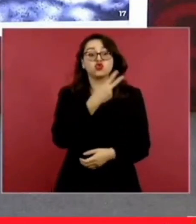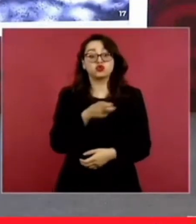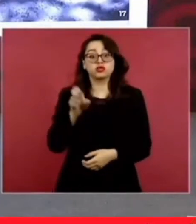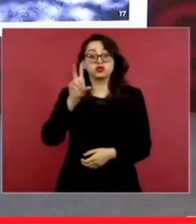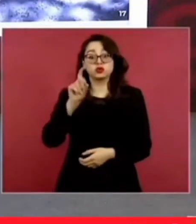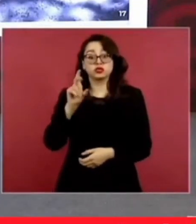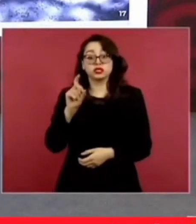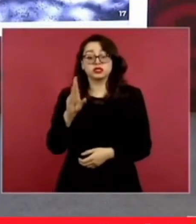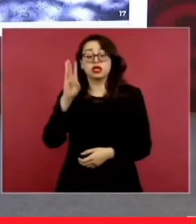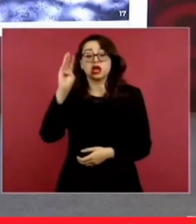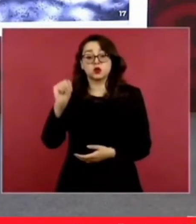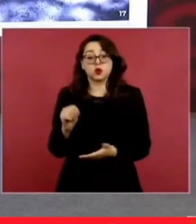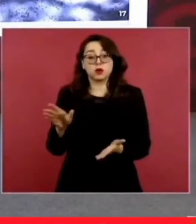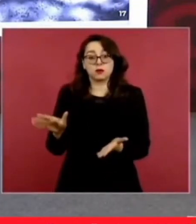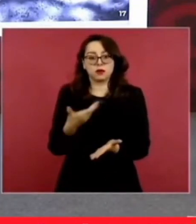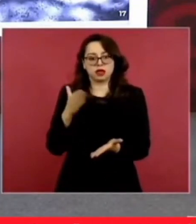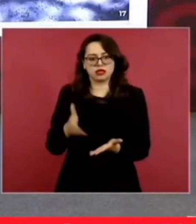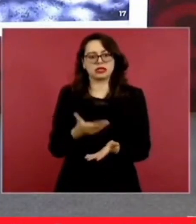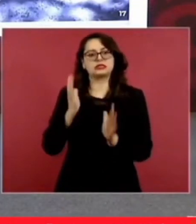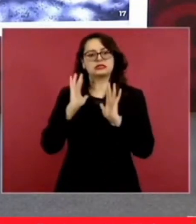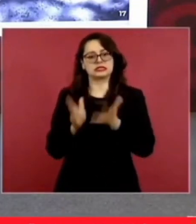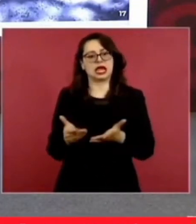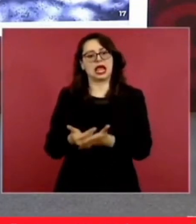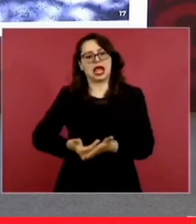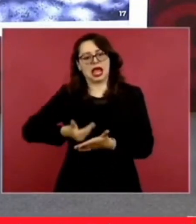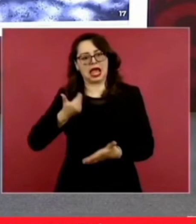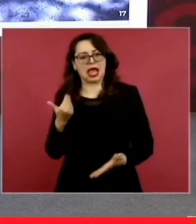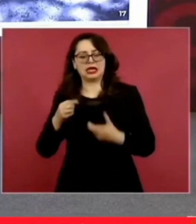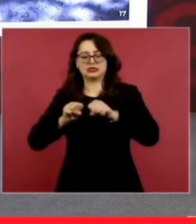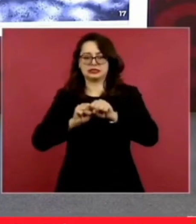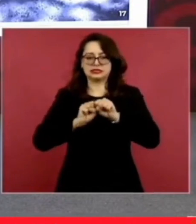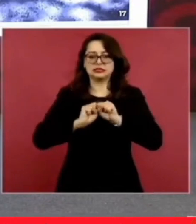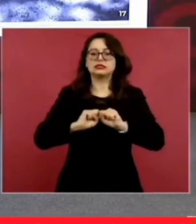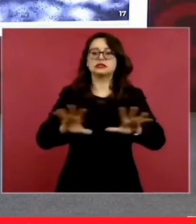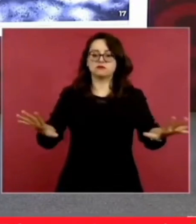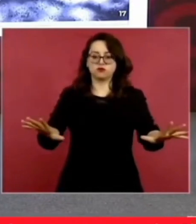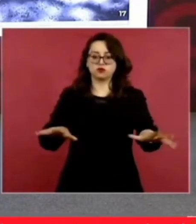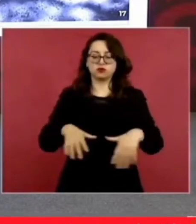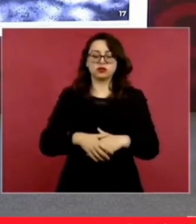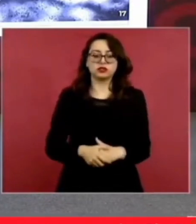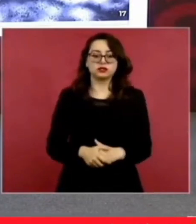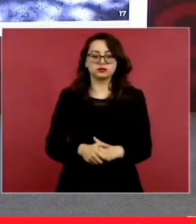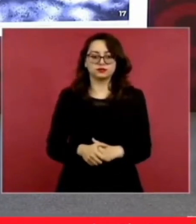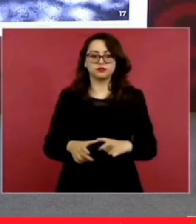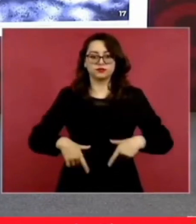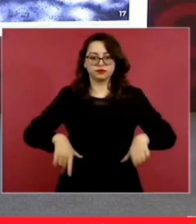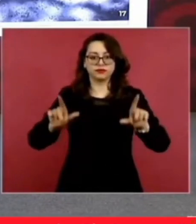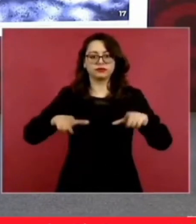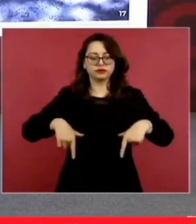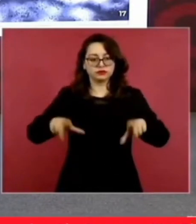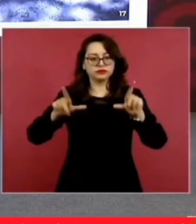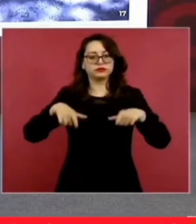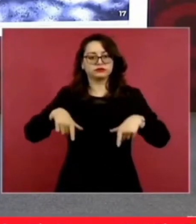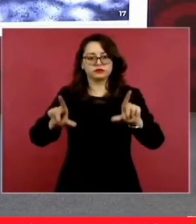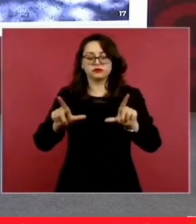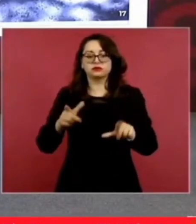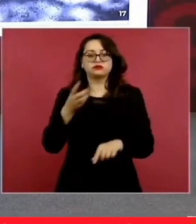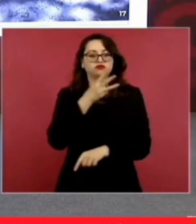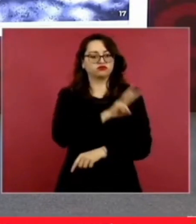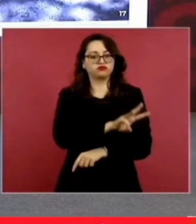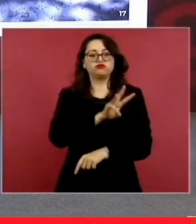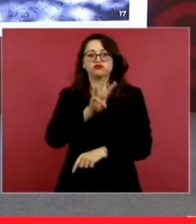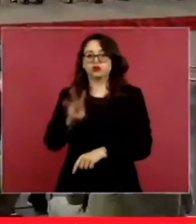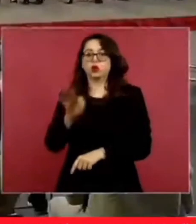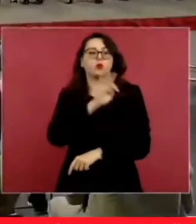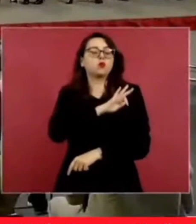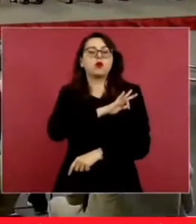compartimos anteriormente en Semarnat a finales de septiembre y que subimos esto en la página. Está disponible para todas y